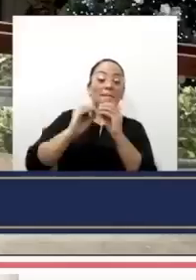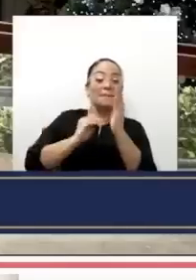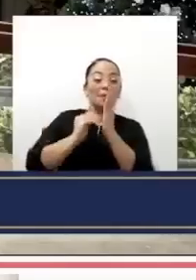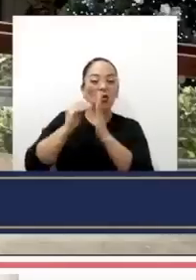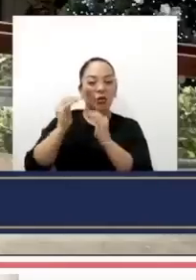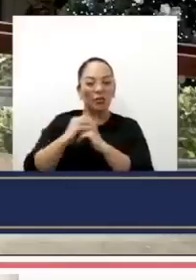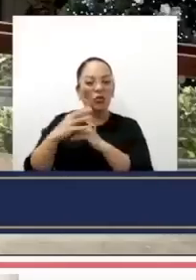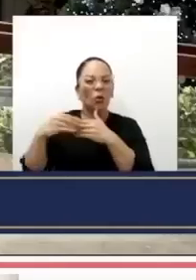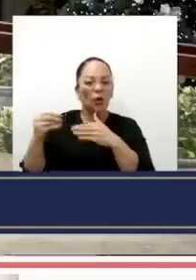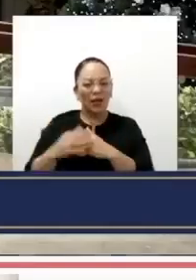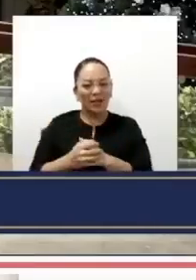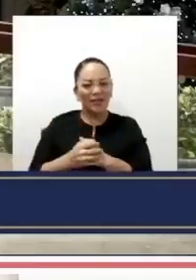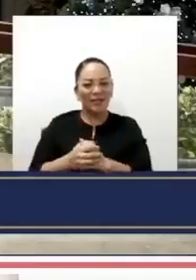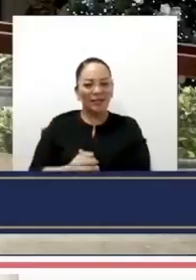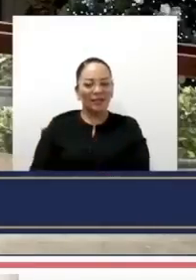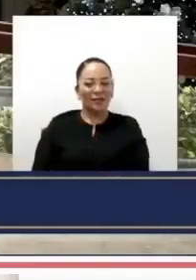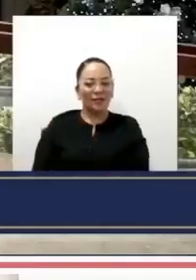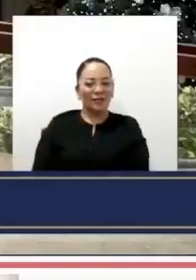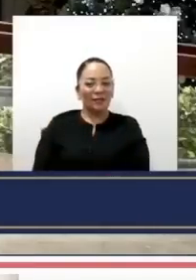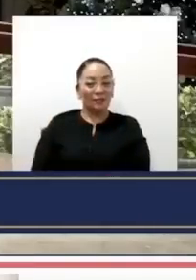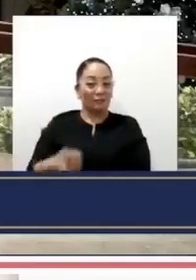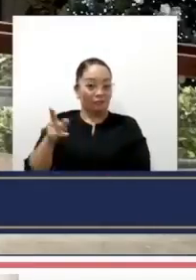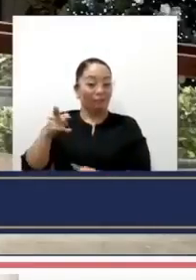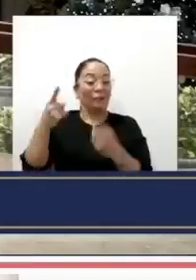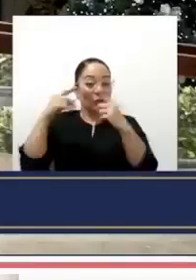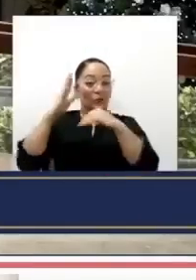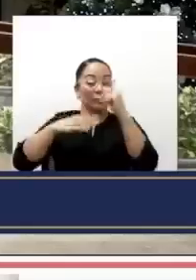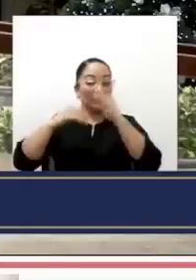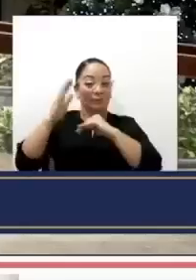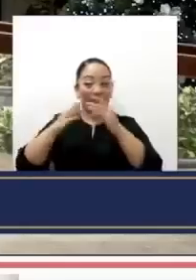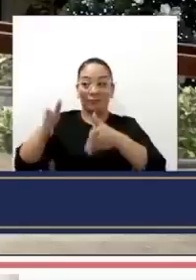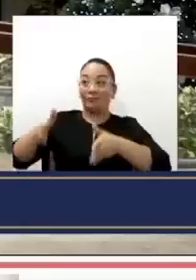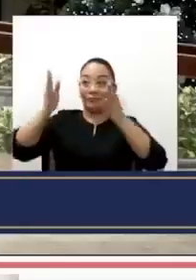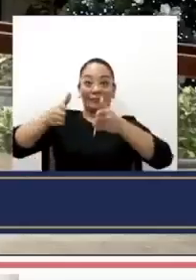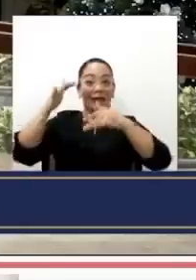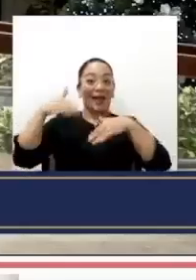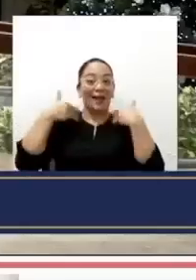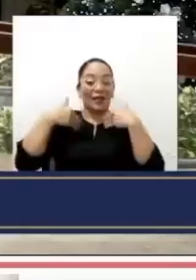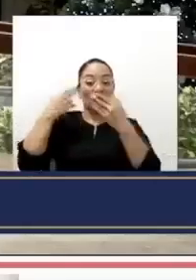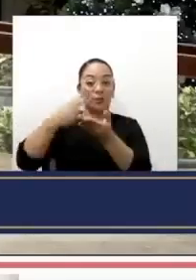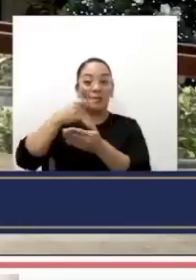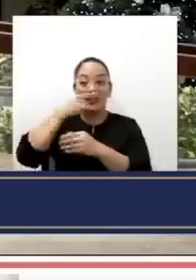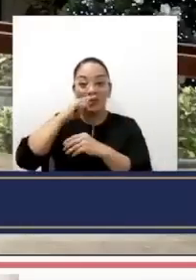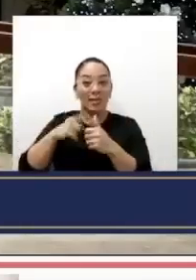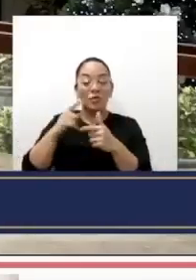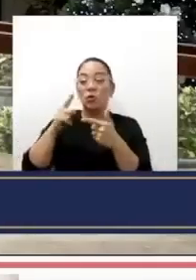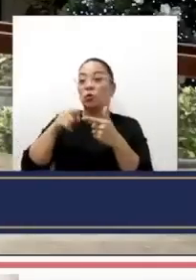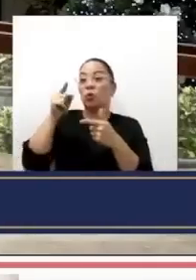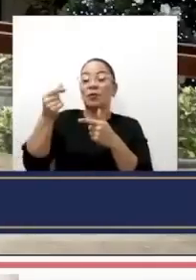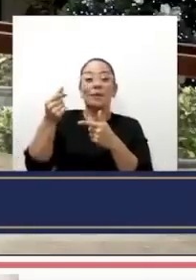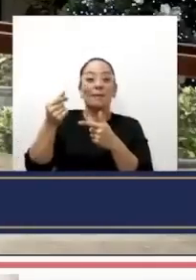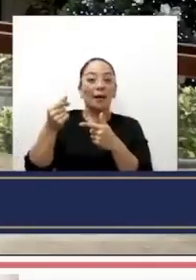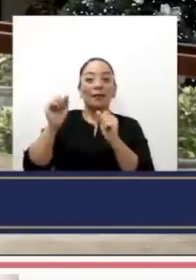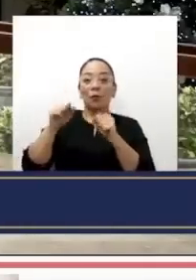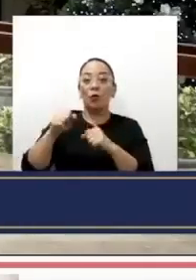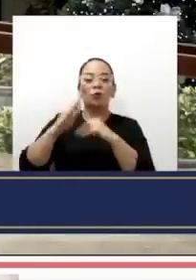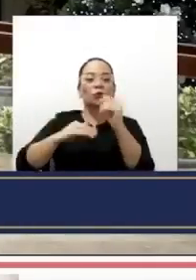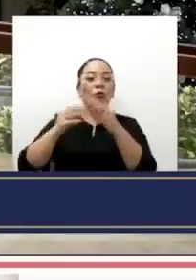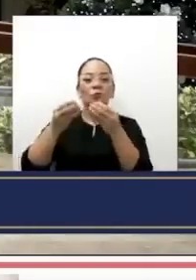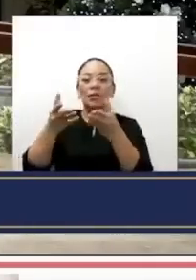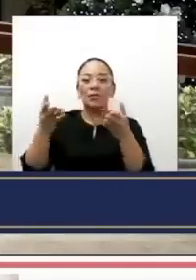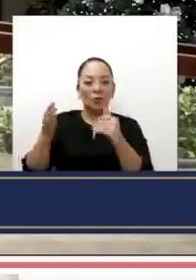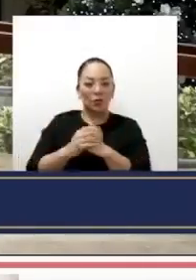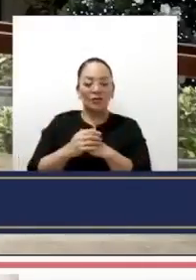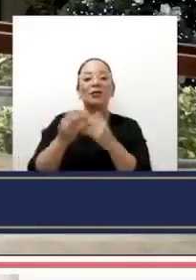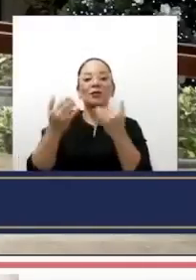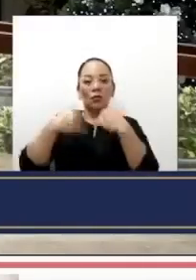de dólares, con eso construimos la Torre de la Alegría, el Hospital de Niños, con eso construimos de tantas cosas que